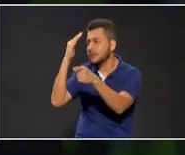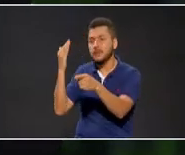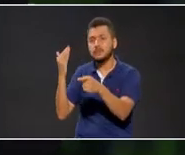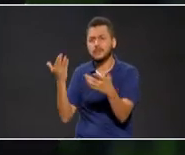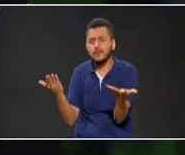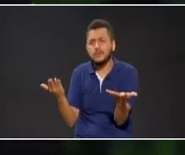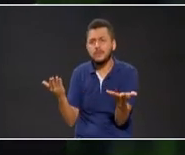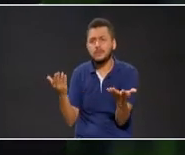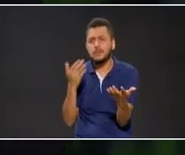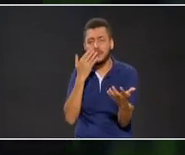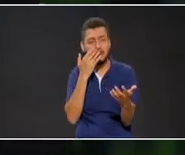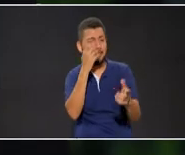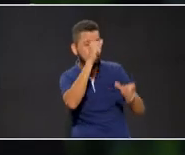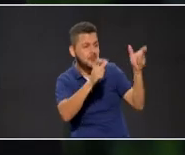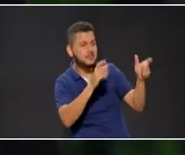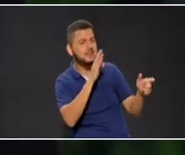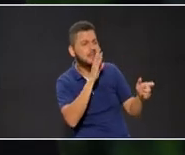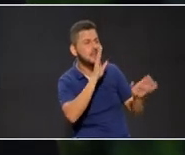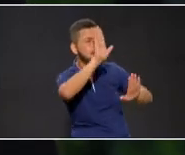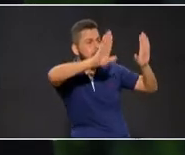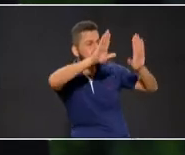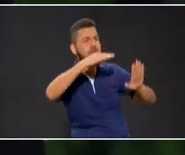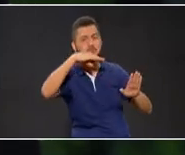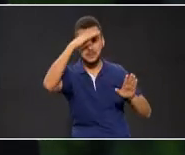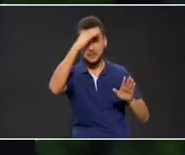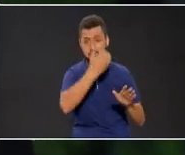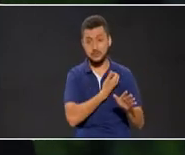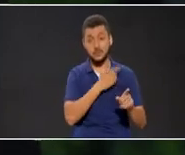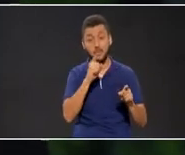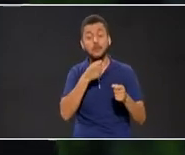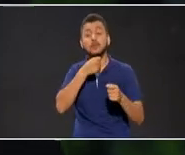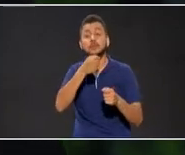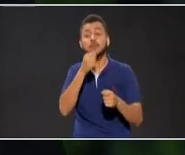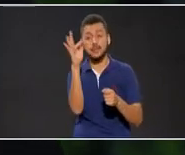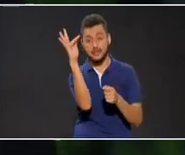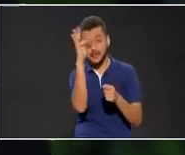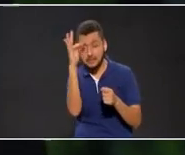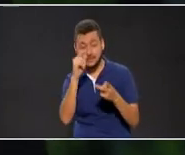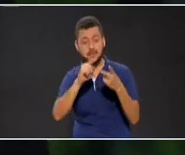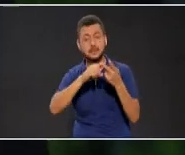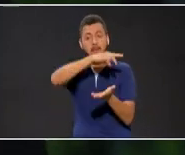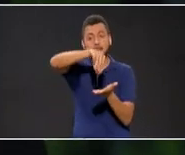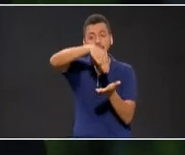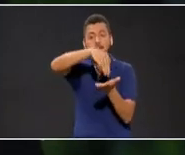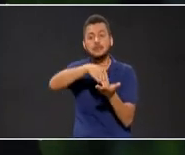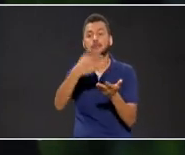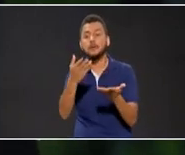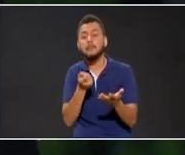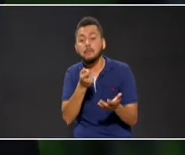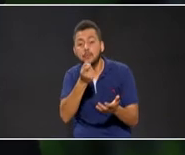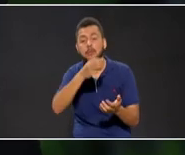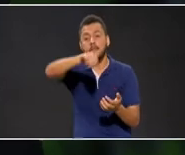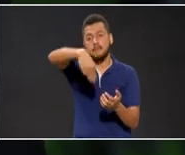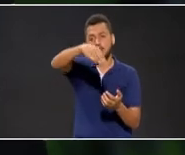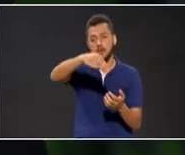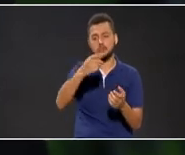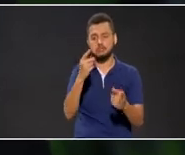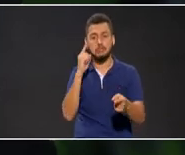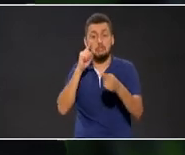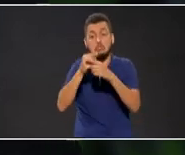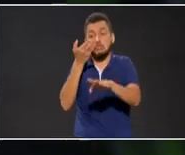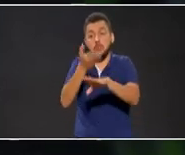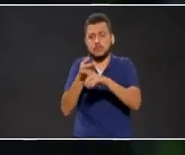unido con teleantioquia telemedellín y teleantioquia que hagan un debate con los 12 candidatos el próximo miércoles y que ahí vemos quién es quién para que